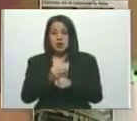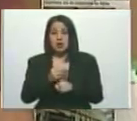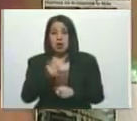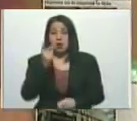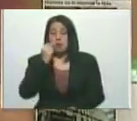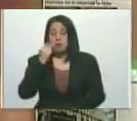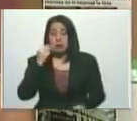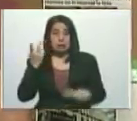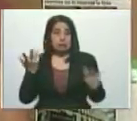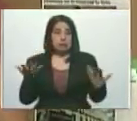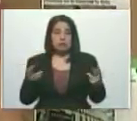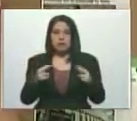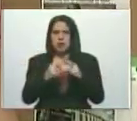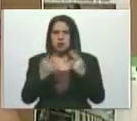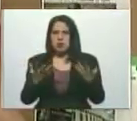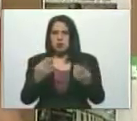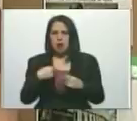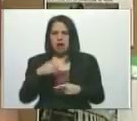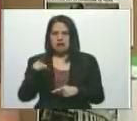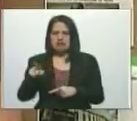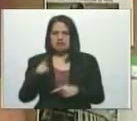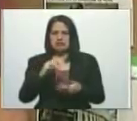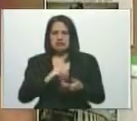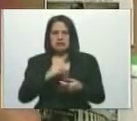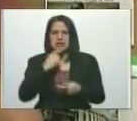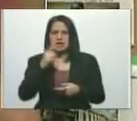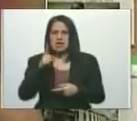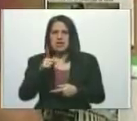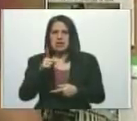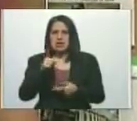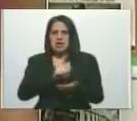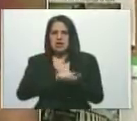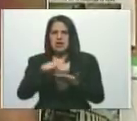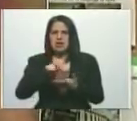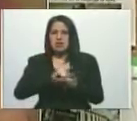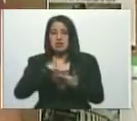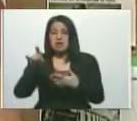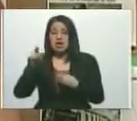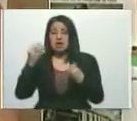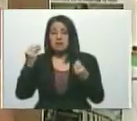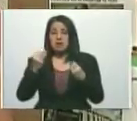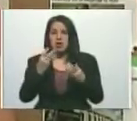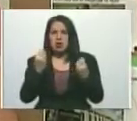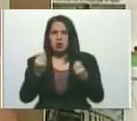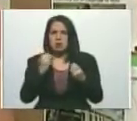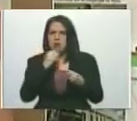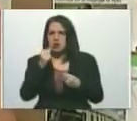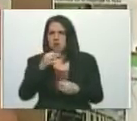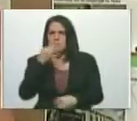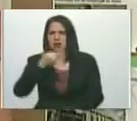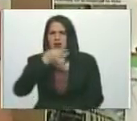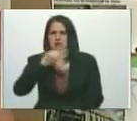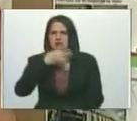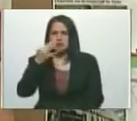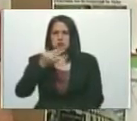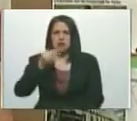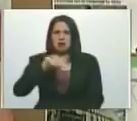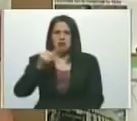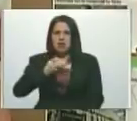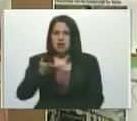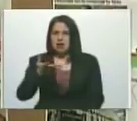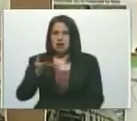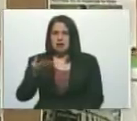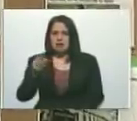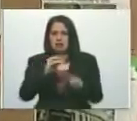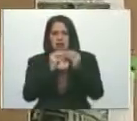¿verdad? ¿Cómo es que el Saime tan malo? ¿Qué gobierno tan malo? Ah, pero no se atreven a dar la explicación verdadera, porque todo es un gran montaje sobre una